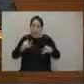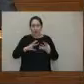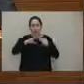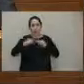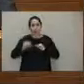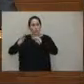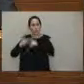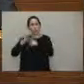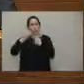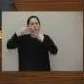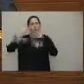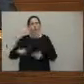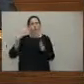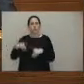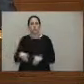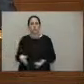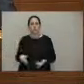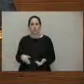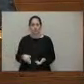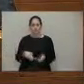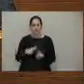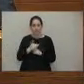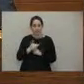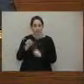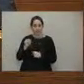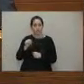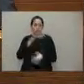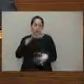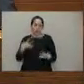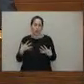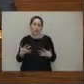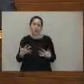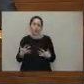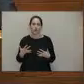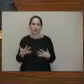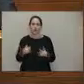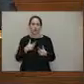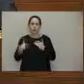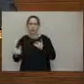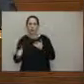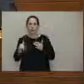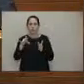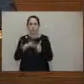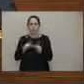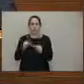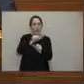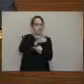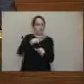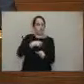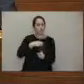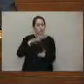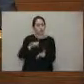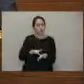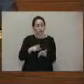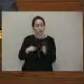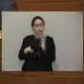situación reconocida. Circunstancia que, además, ahora no puede ser compensada con carácter retroactivo desde la publicación del